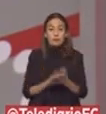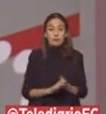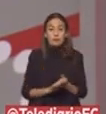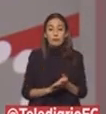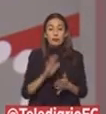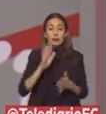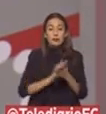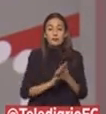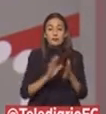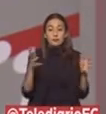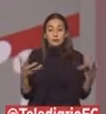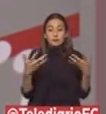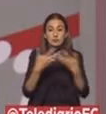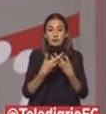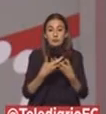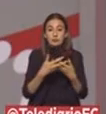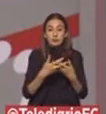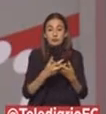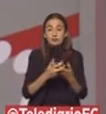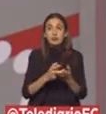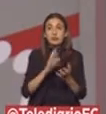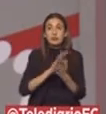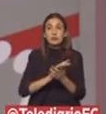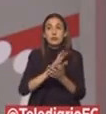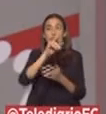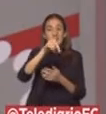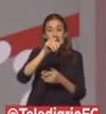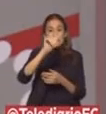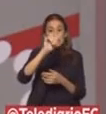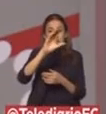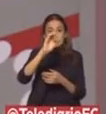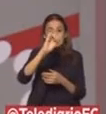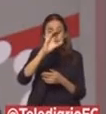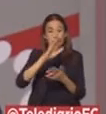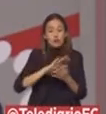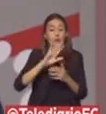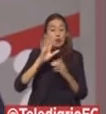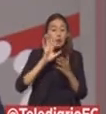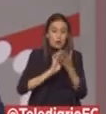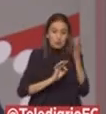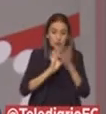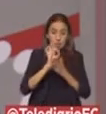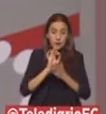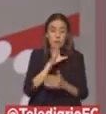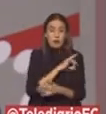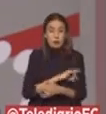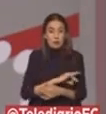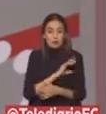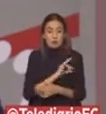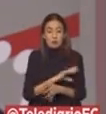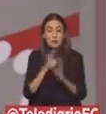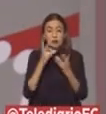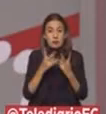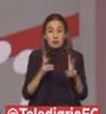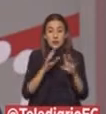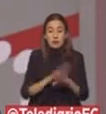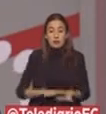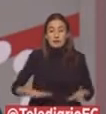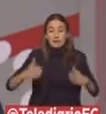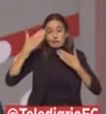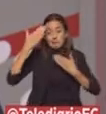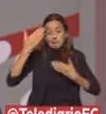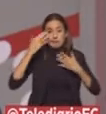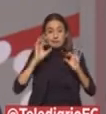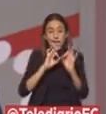auspicio de chile es interesante creo que es positivo pero yo creo que nuestra estrategia de política exterior no se